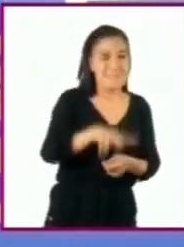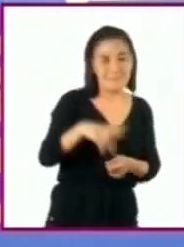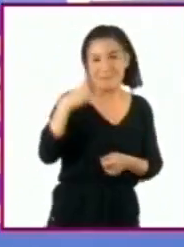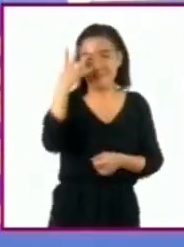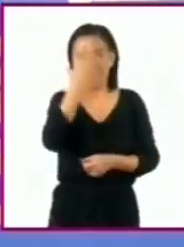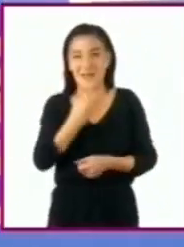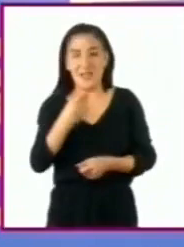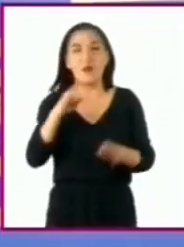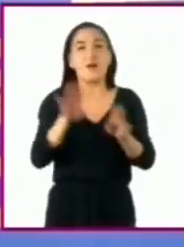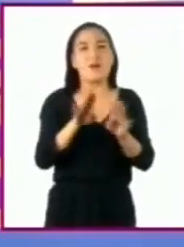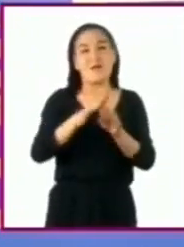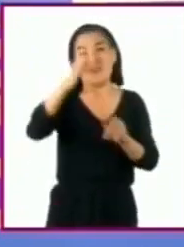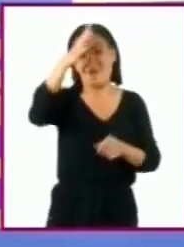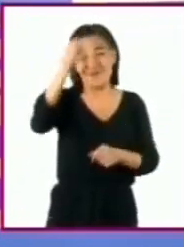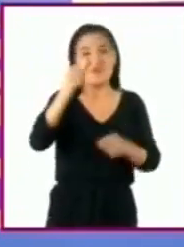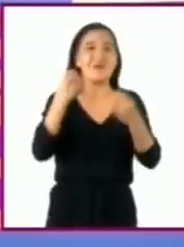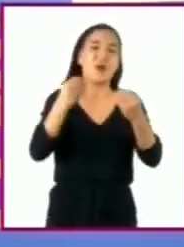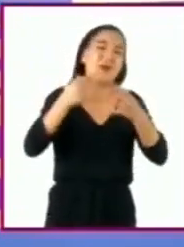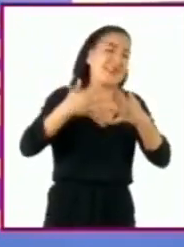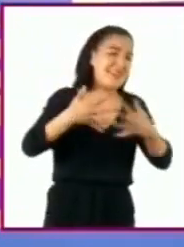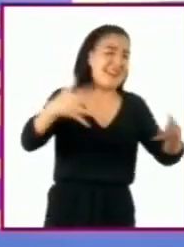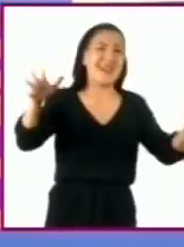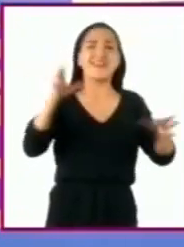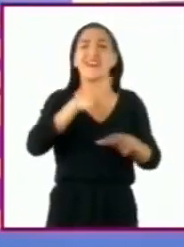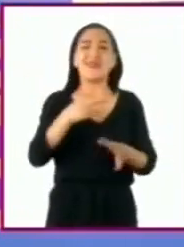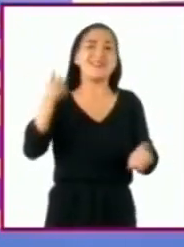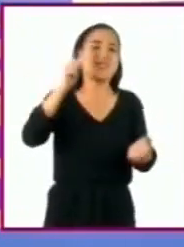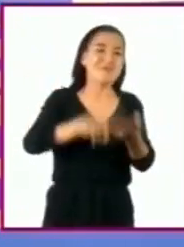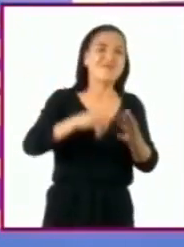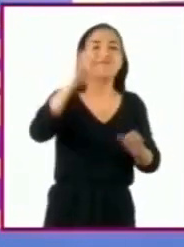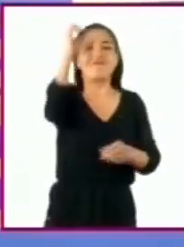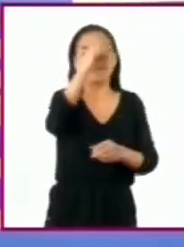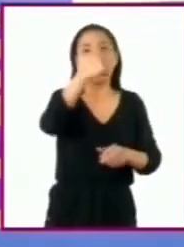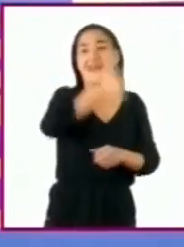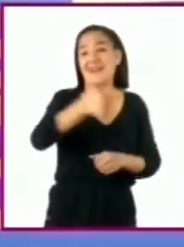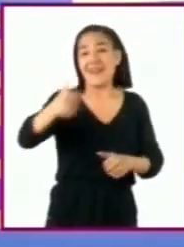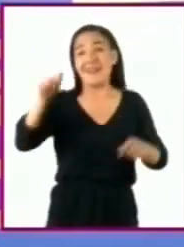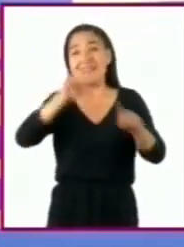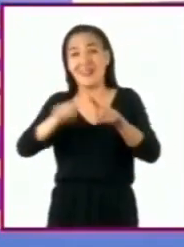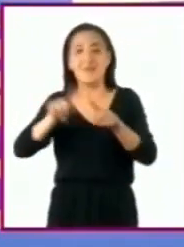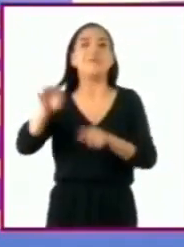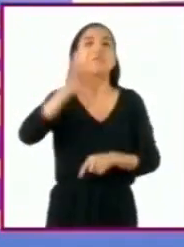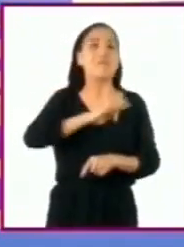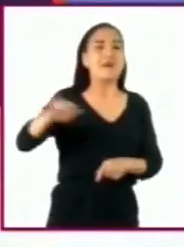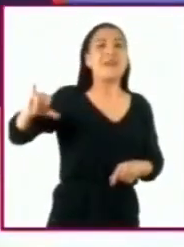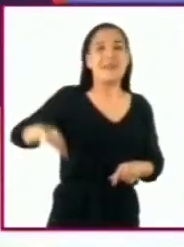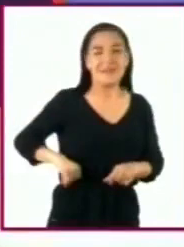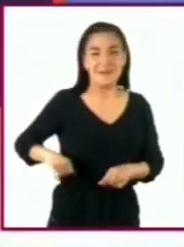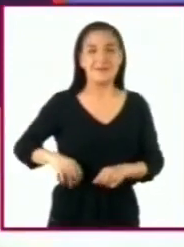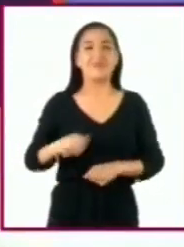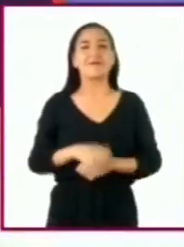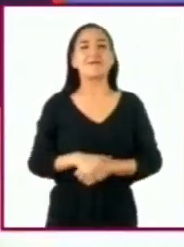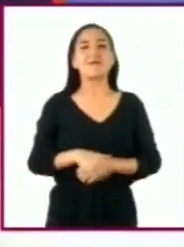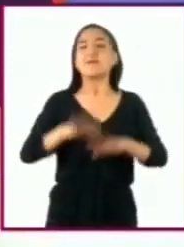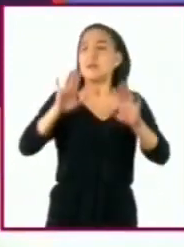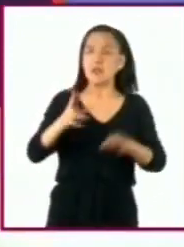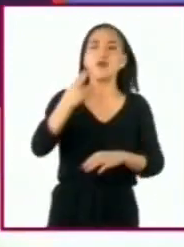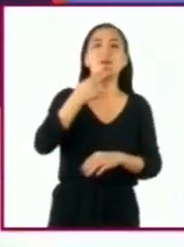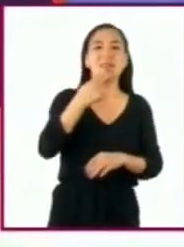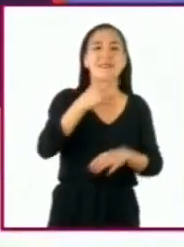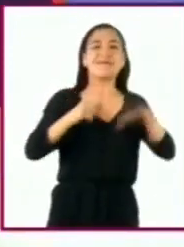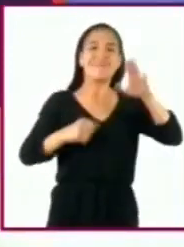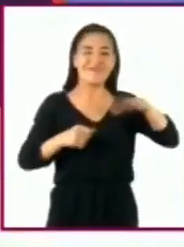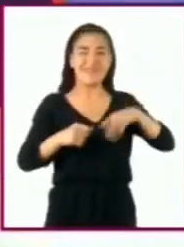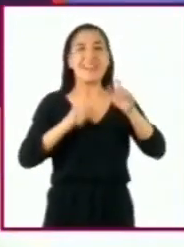muy amplio, del cual podemos encontrar una infinidad de perspectivas diferentes que nos puede interesar. Usemos el cuadro que ya hemos